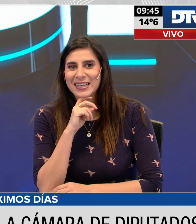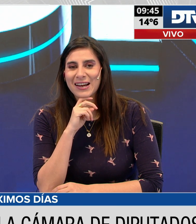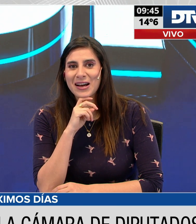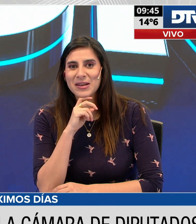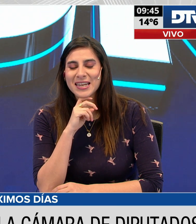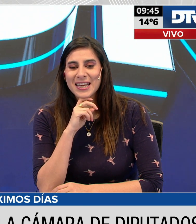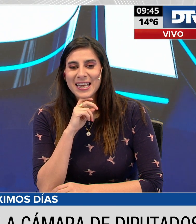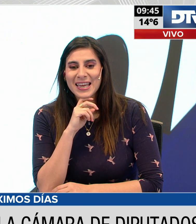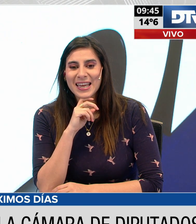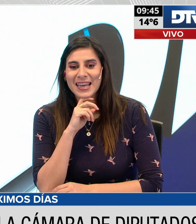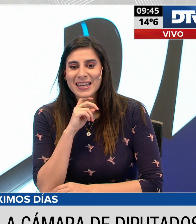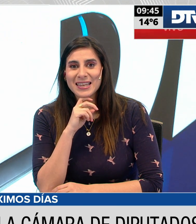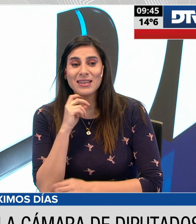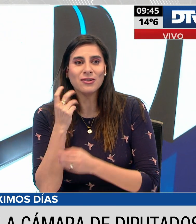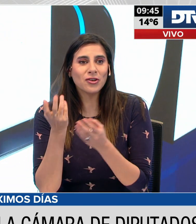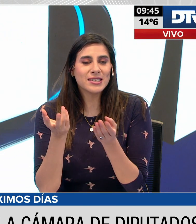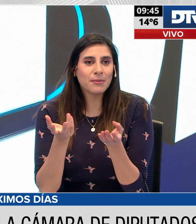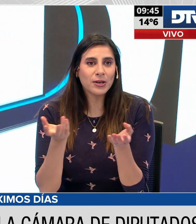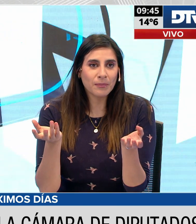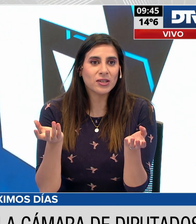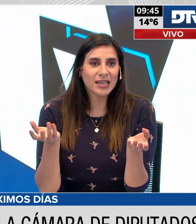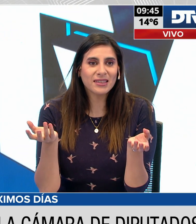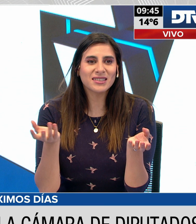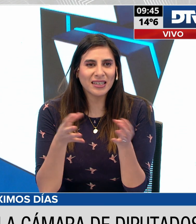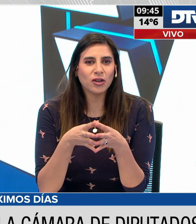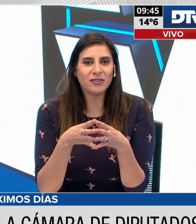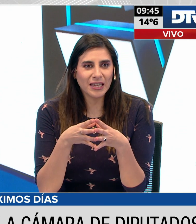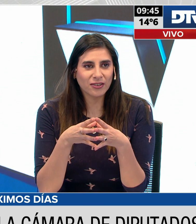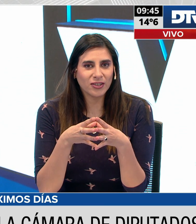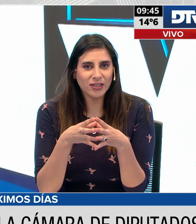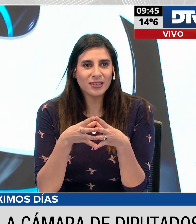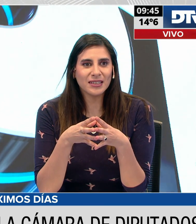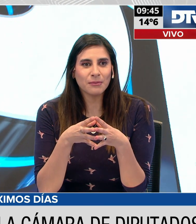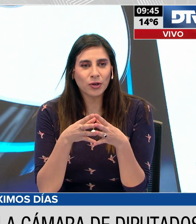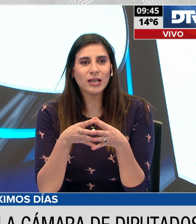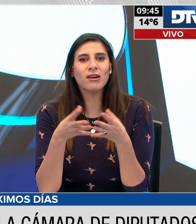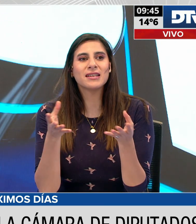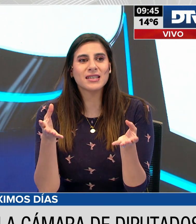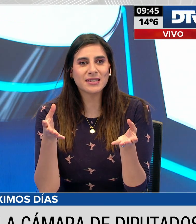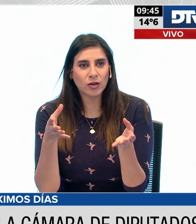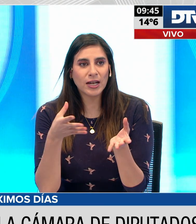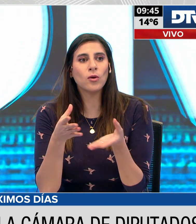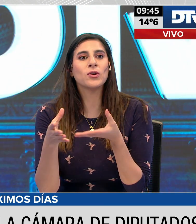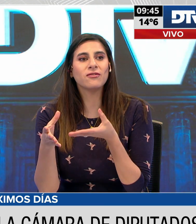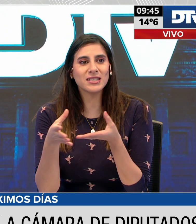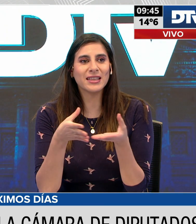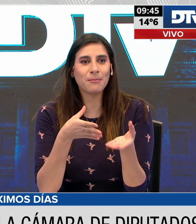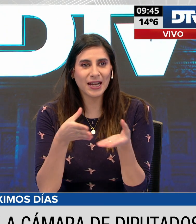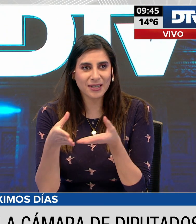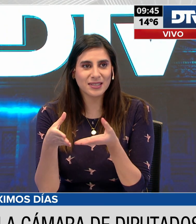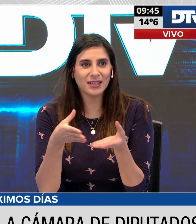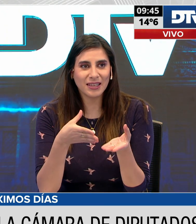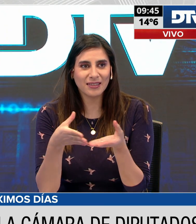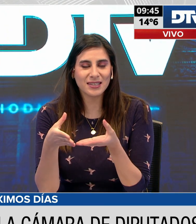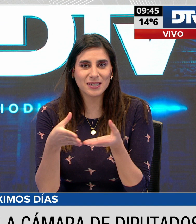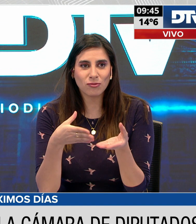con ese gravamen. Y uno decía, bueno, pero ya estás en el gobierno, ¿no? ¿Por qué no avanzás ahora? Es como muy difícil